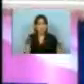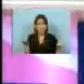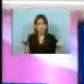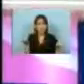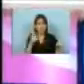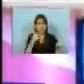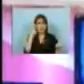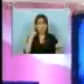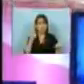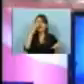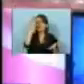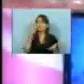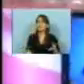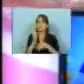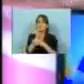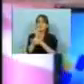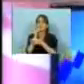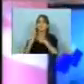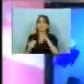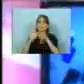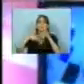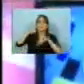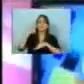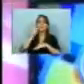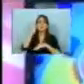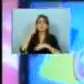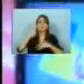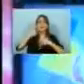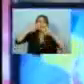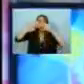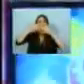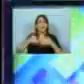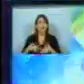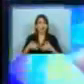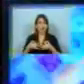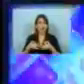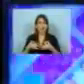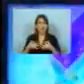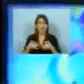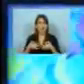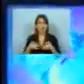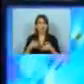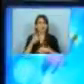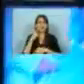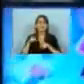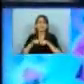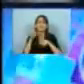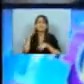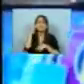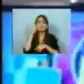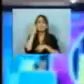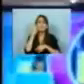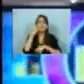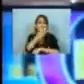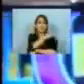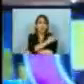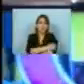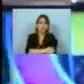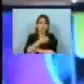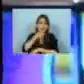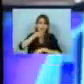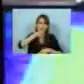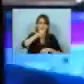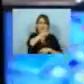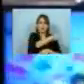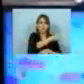chicos. Las figuras más importantes de acá y del mundo son educadas. La humildad es importante. Mandamos un cronista,